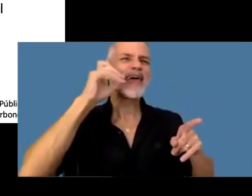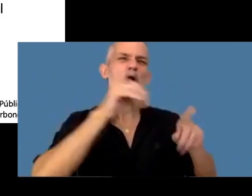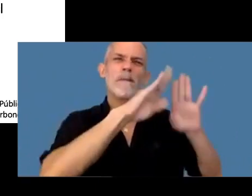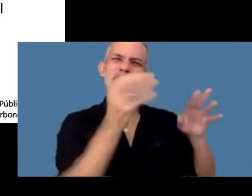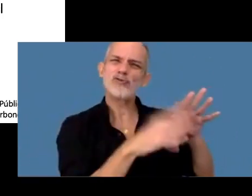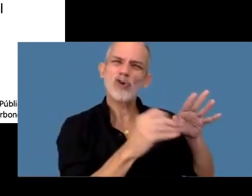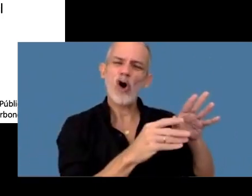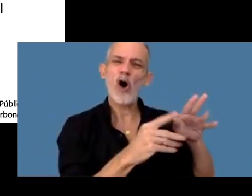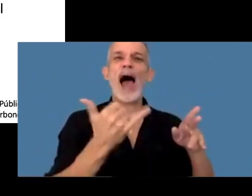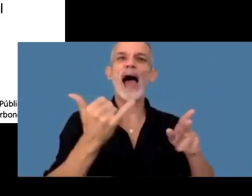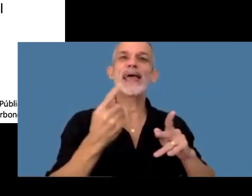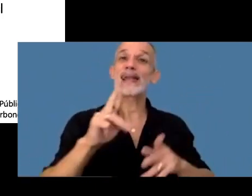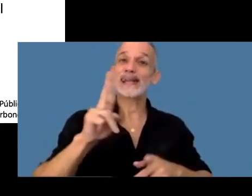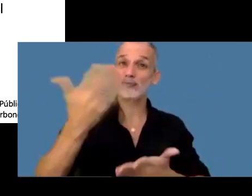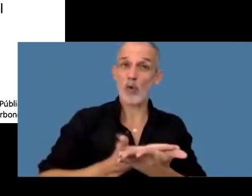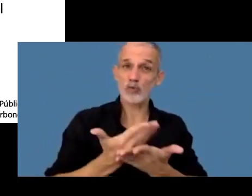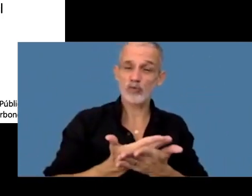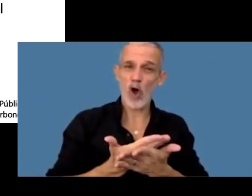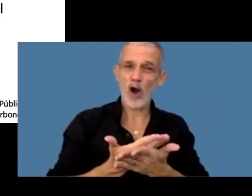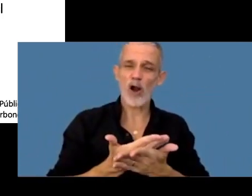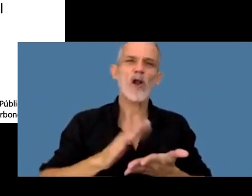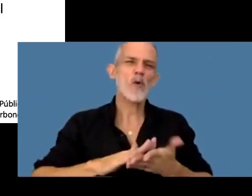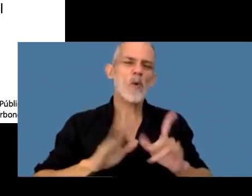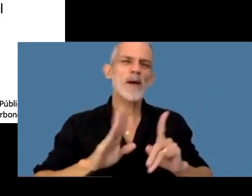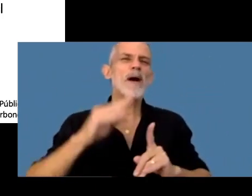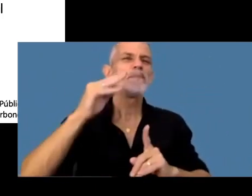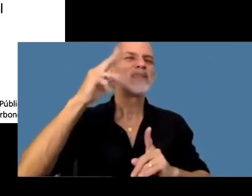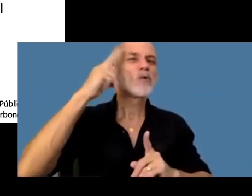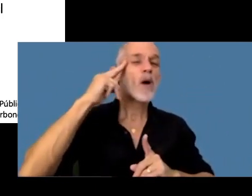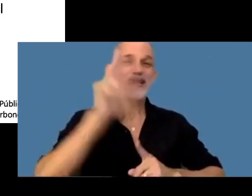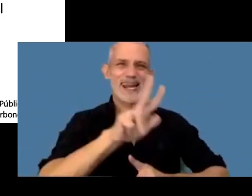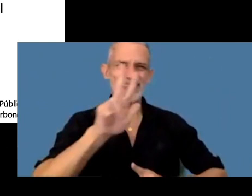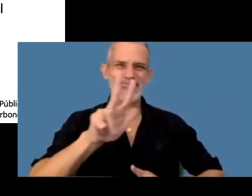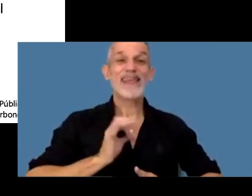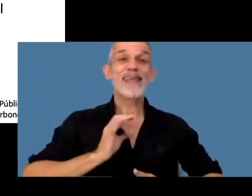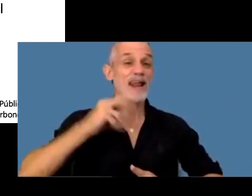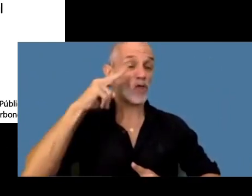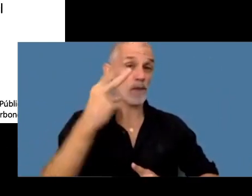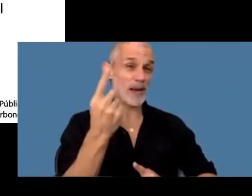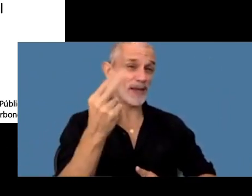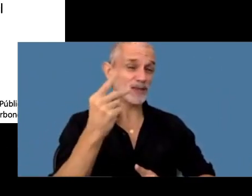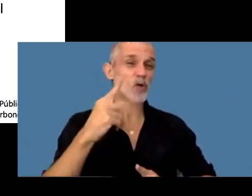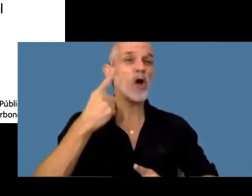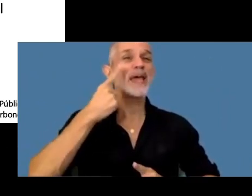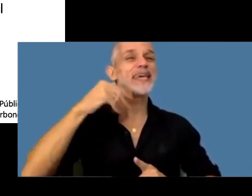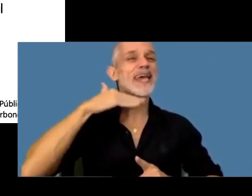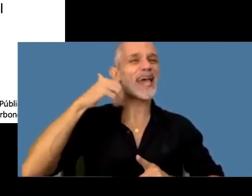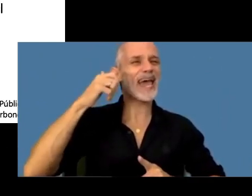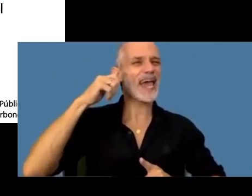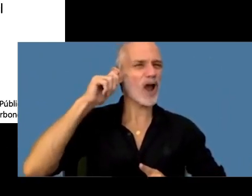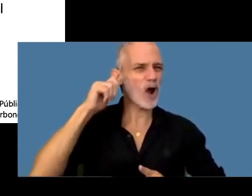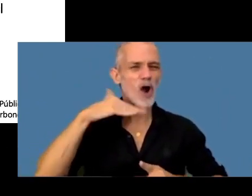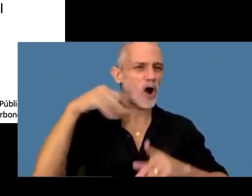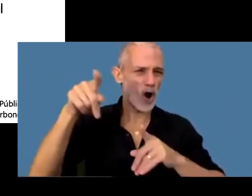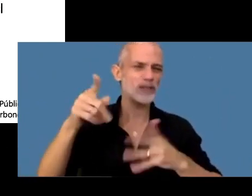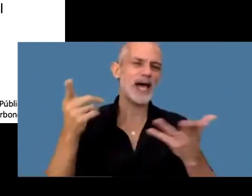la resolución, la Nobel Resolución 33 del año 2021 de la Inspección General de Justicia, que dice: los fideicomisos deben inscribirse en